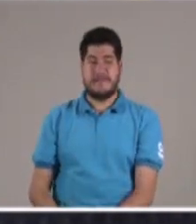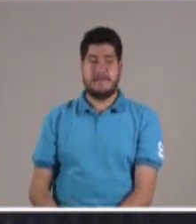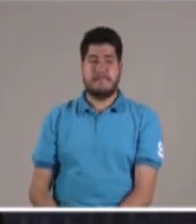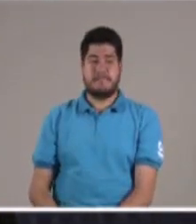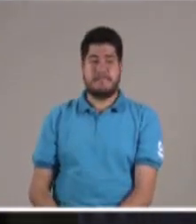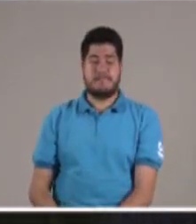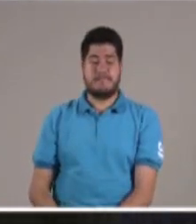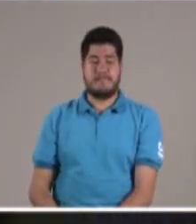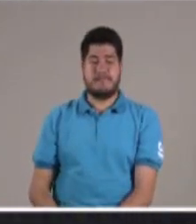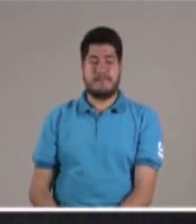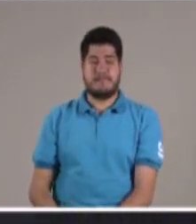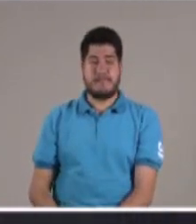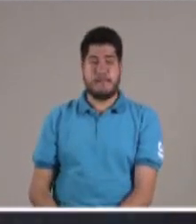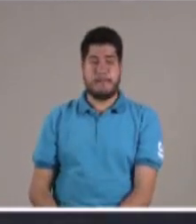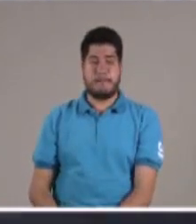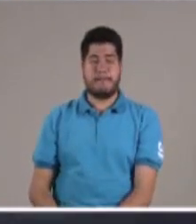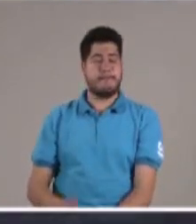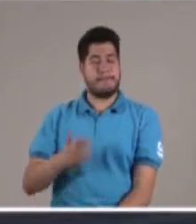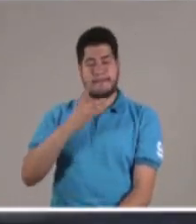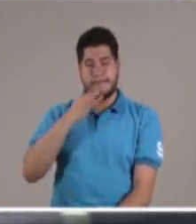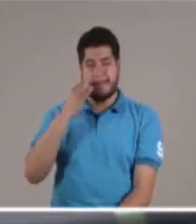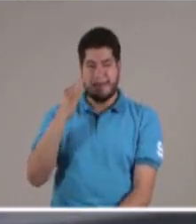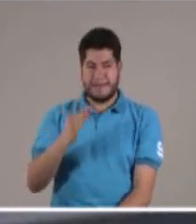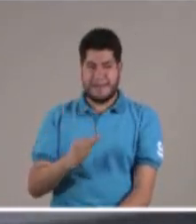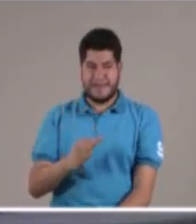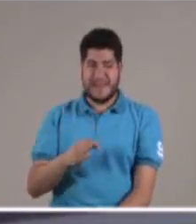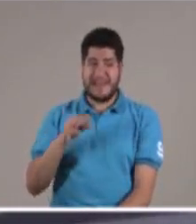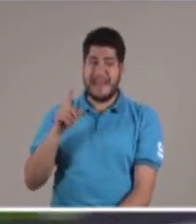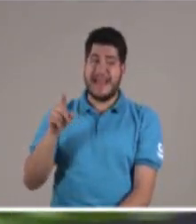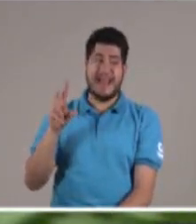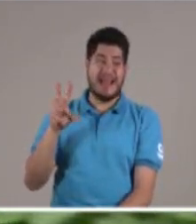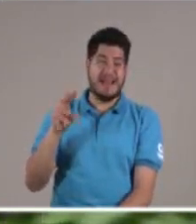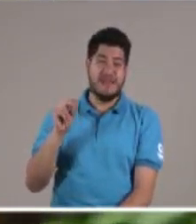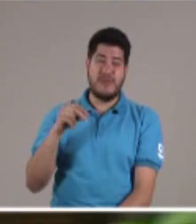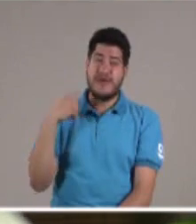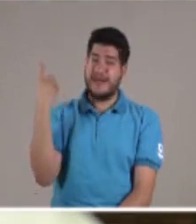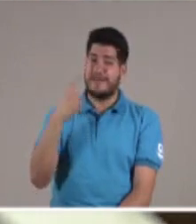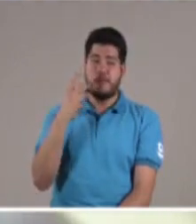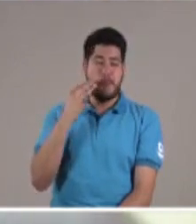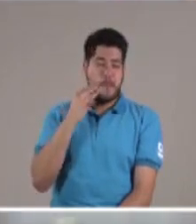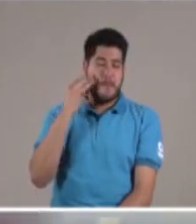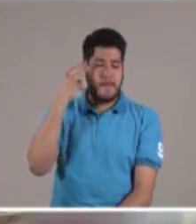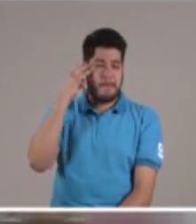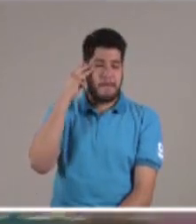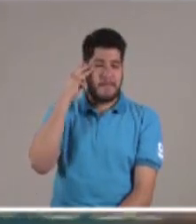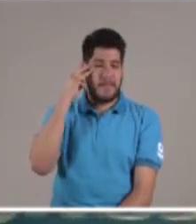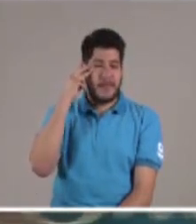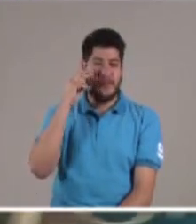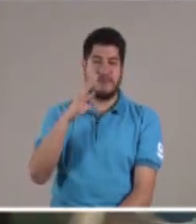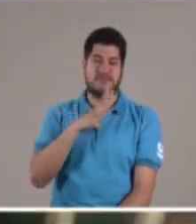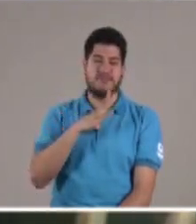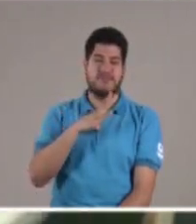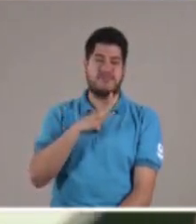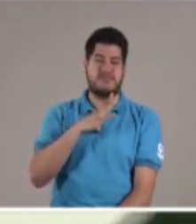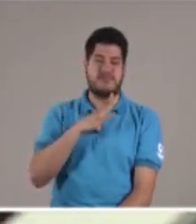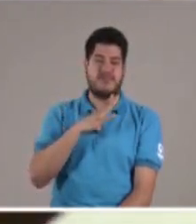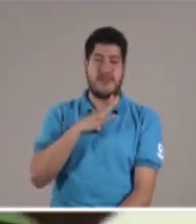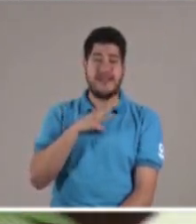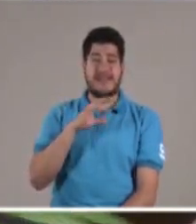y claro hermano mire indiscutiblemente él no era completamente maduro Cuántos años tenía